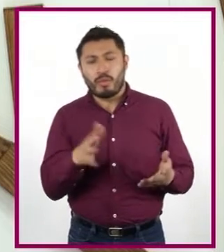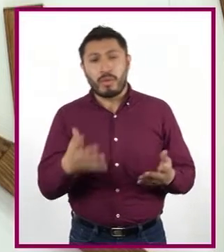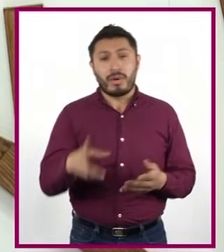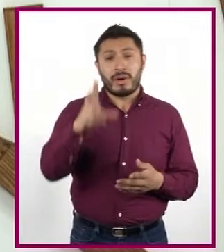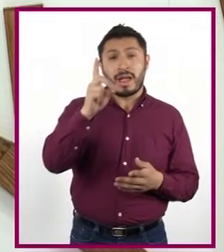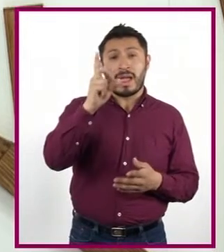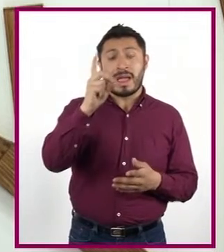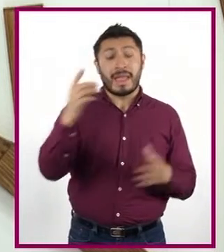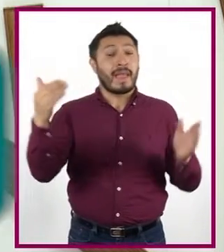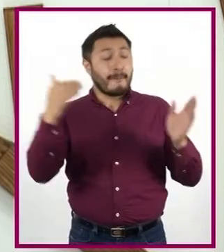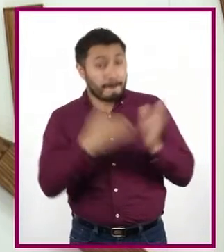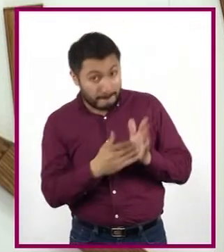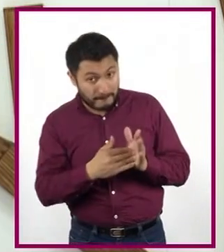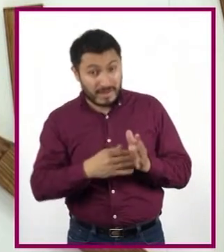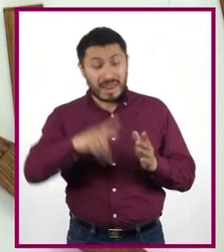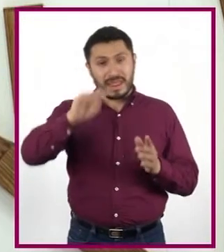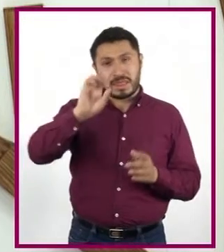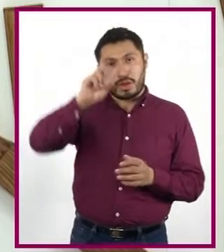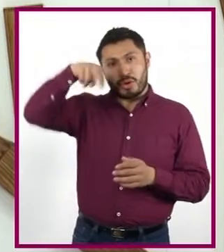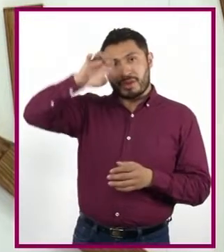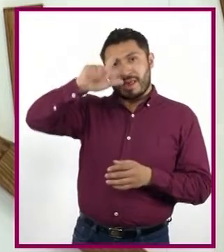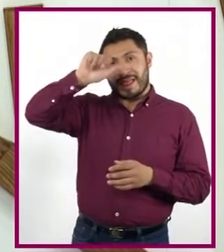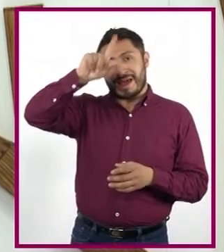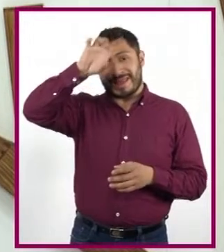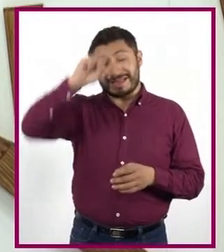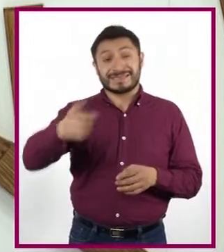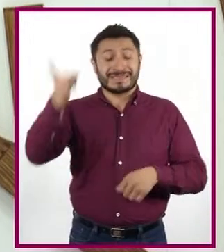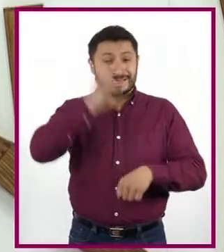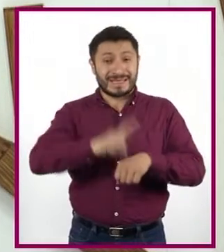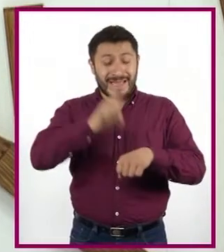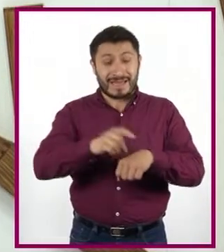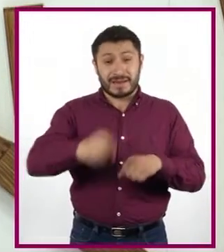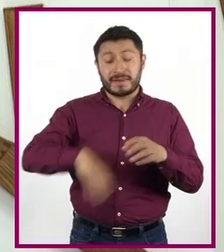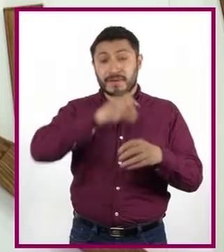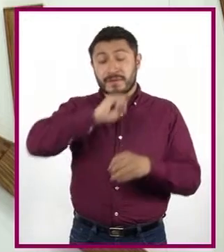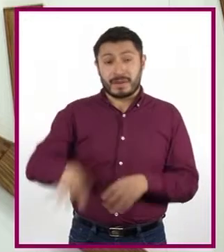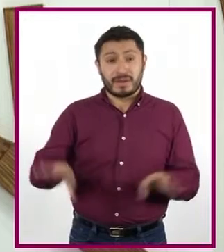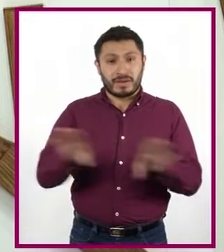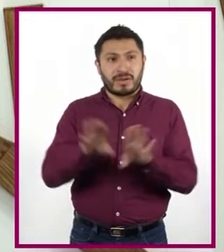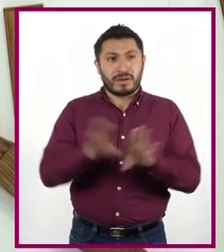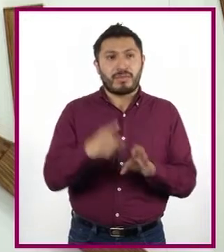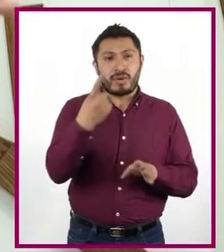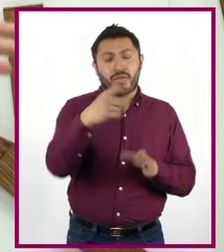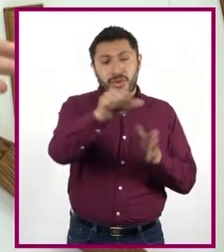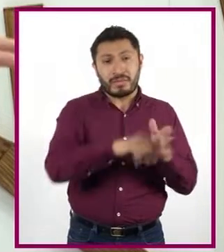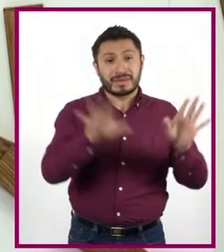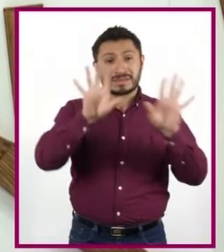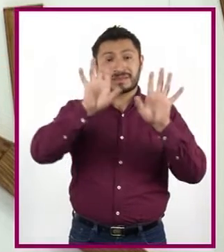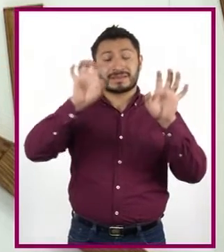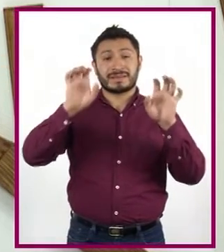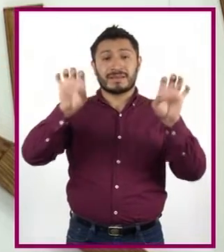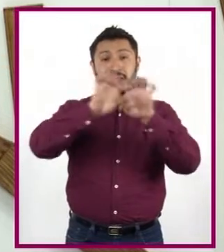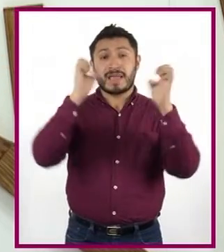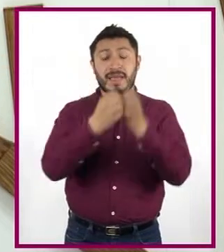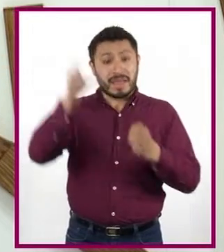30,000 toneladas diarias de alimentos, lo suficiente para llenar el Estadio Azteca cada mes. Y en Latinoamérica, cerca de